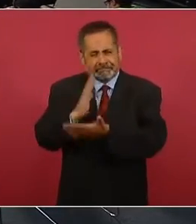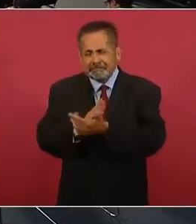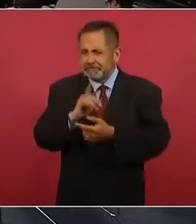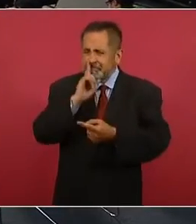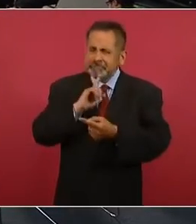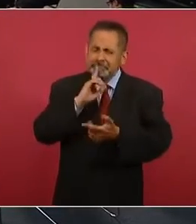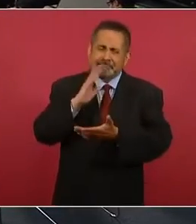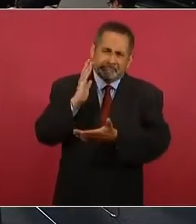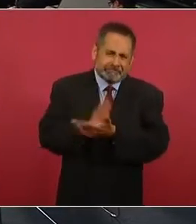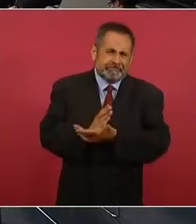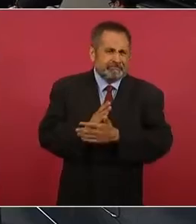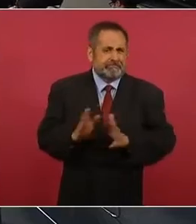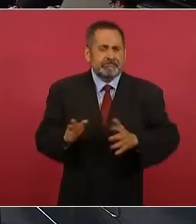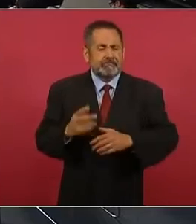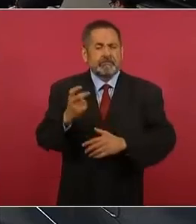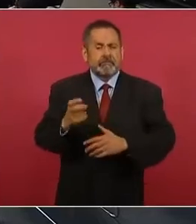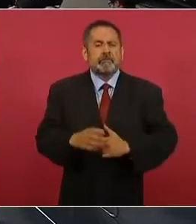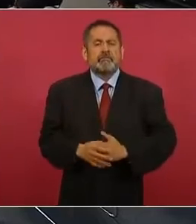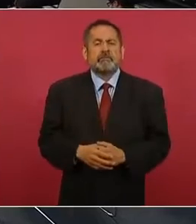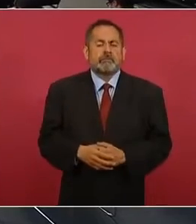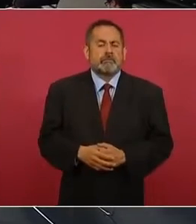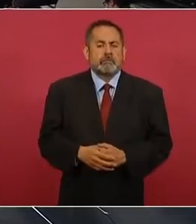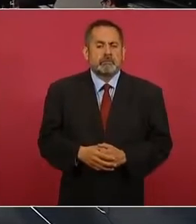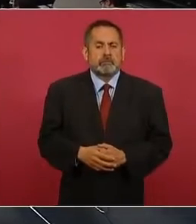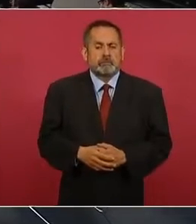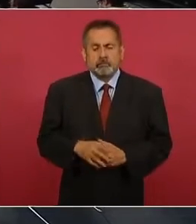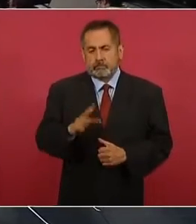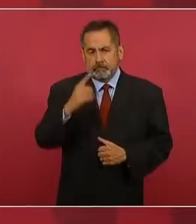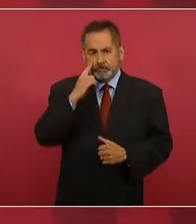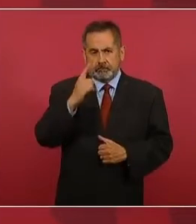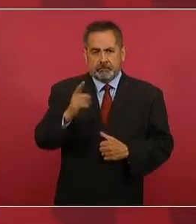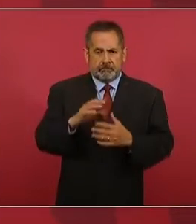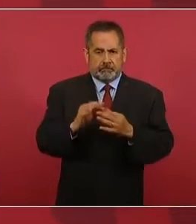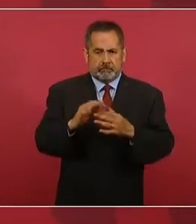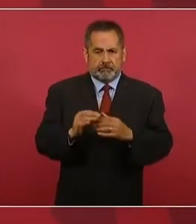¿no? Ese sería. Sí, pues mire,